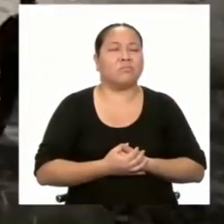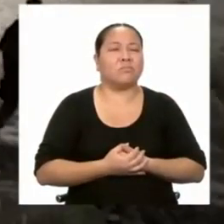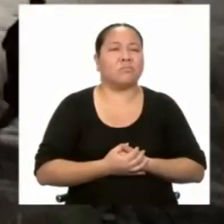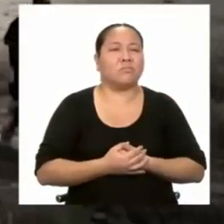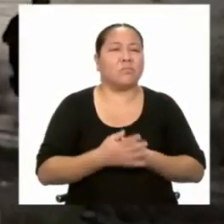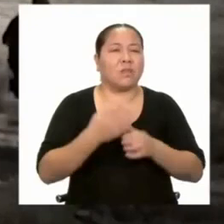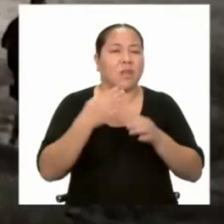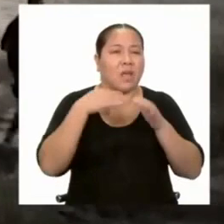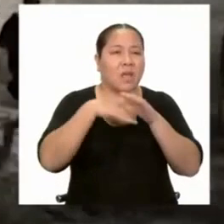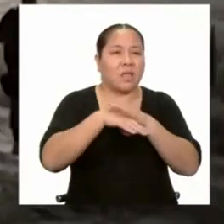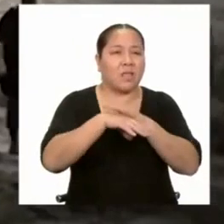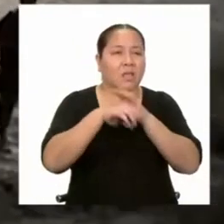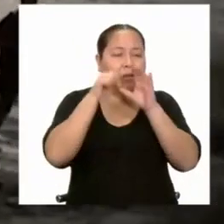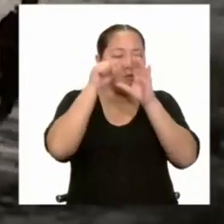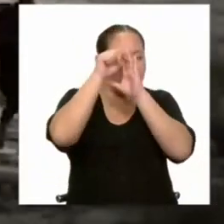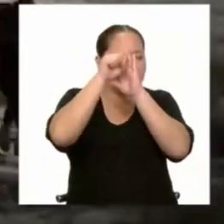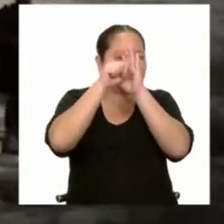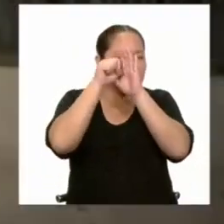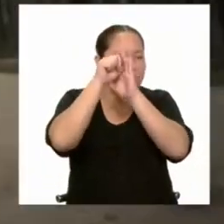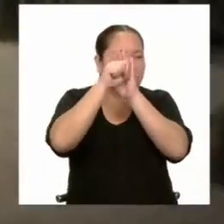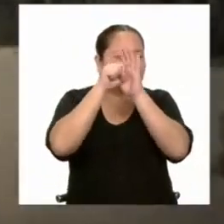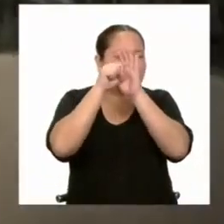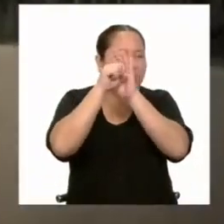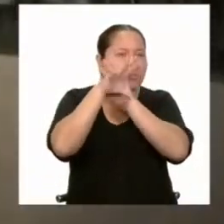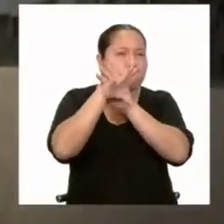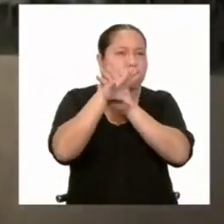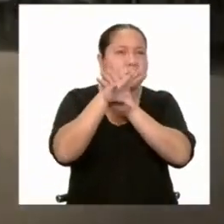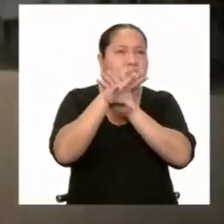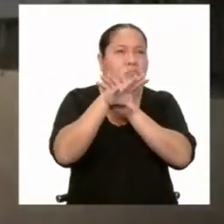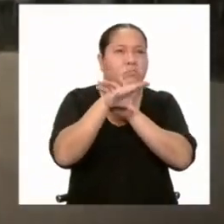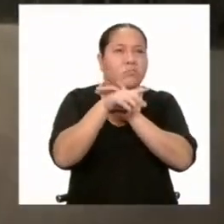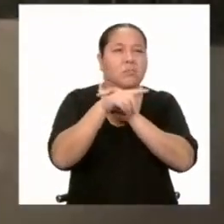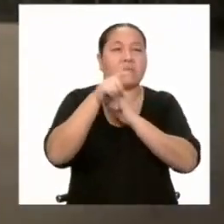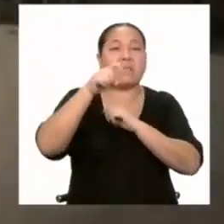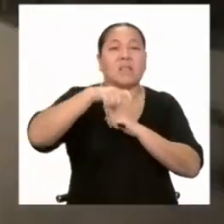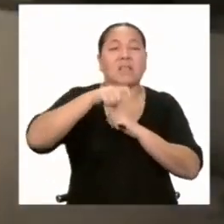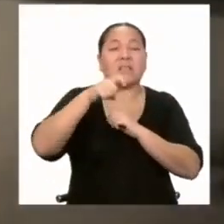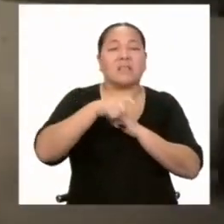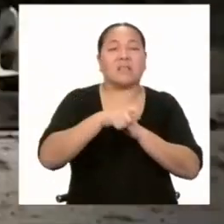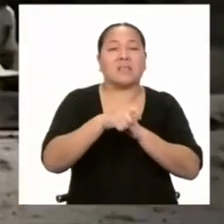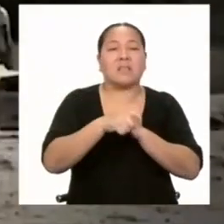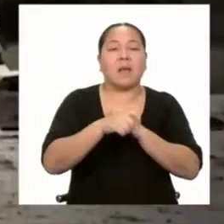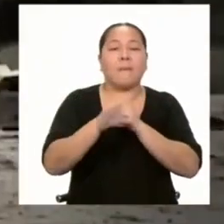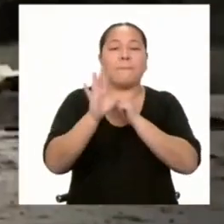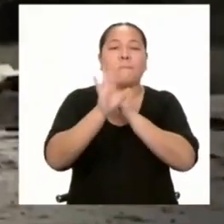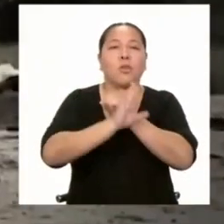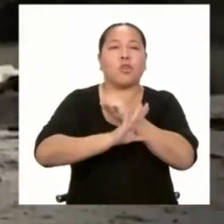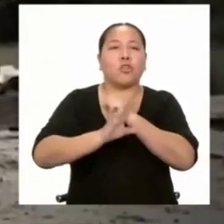Entrar con cámaras a filmar allí requiere seguridad armada.